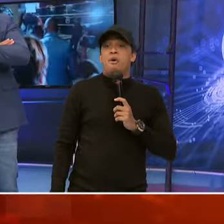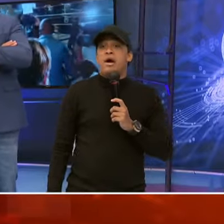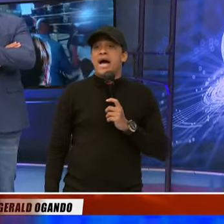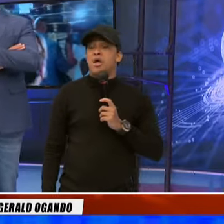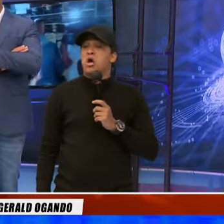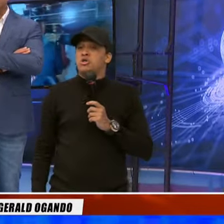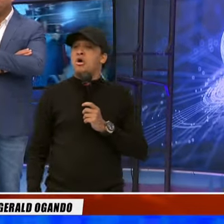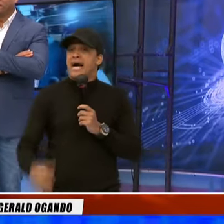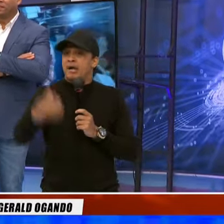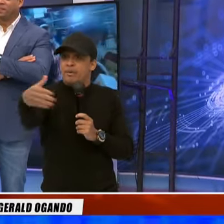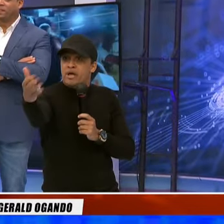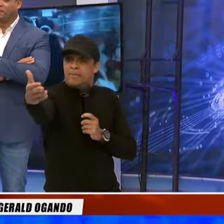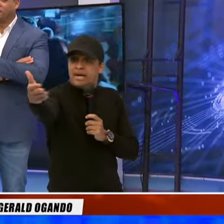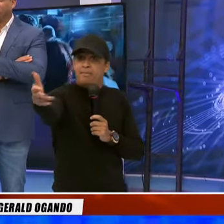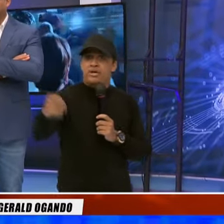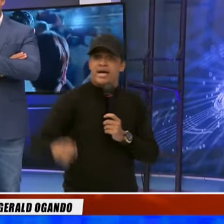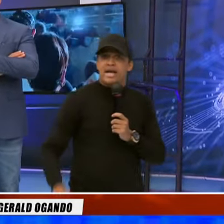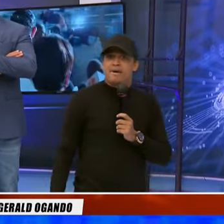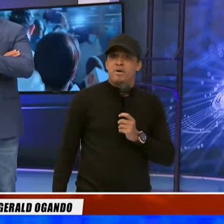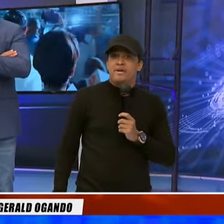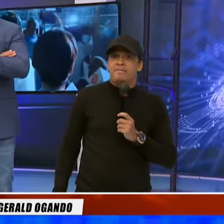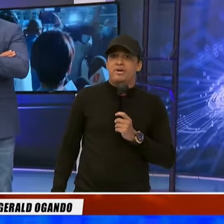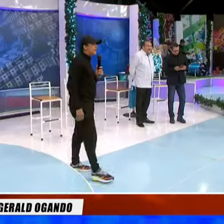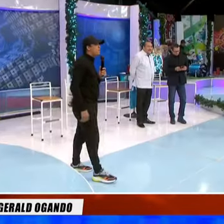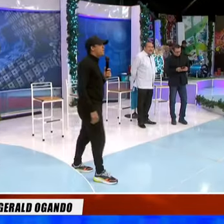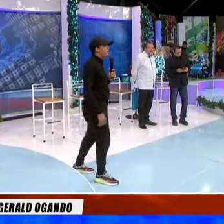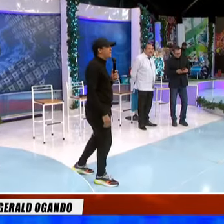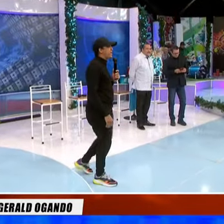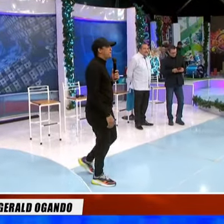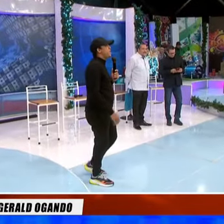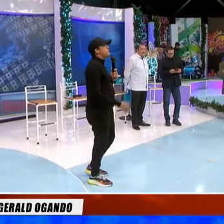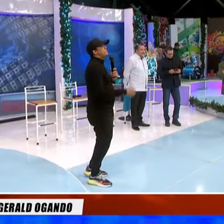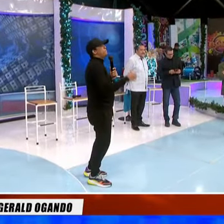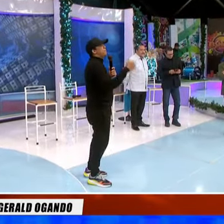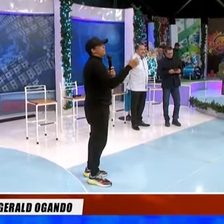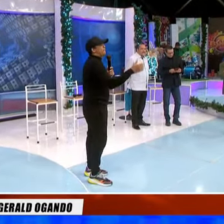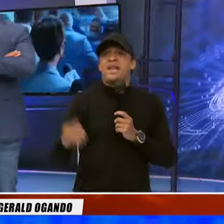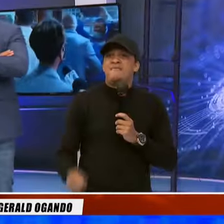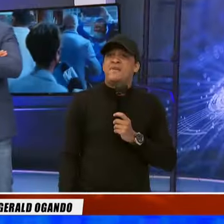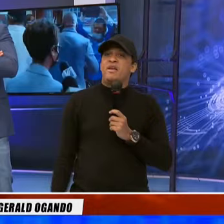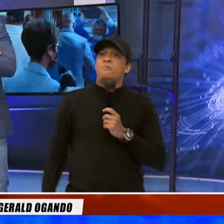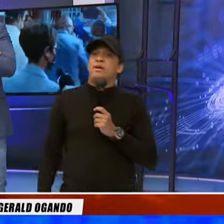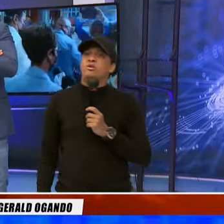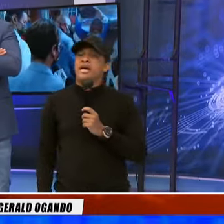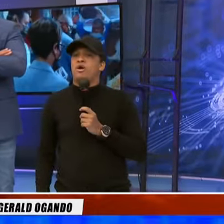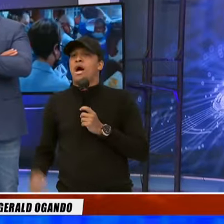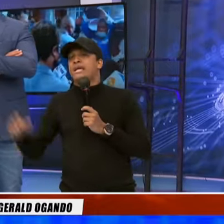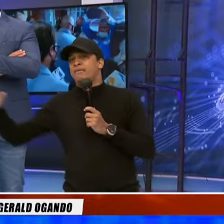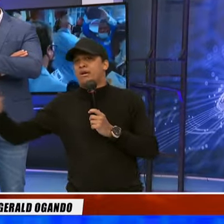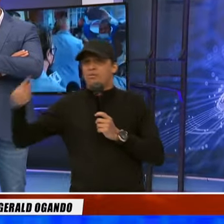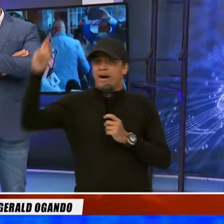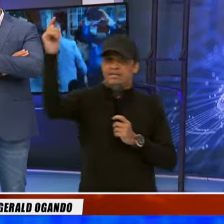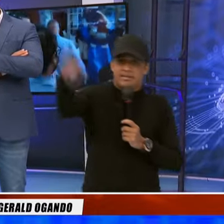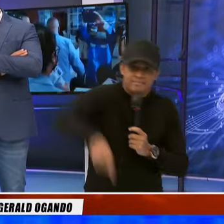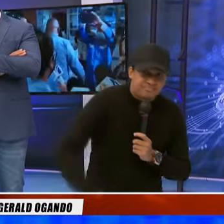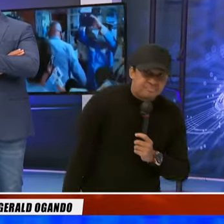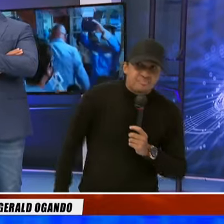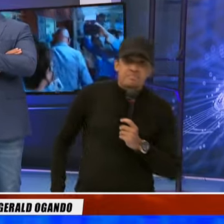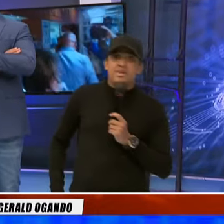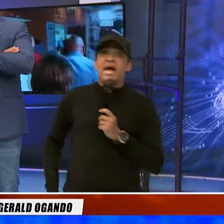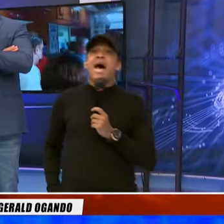Los abogados son caros, pero ellos explican por qué, Germán. Ellos explican por qué. Oye, lo que ¿por qué? ¿Por qué lo explican? Porque para defender a un pelotero hay que hablar con